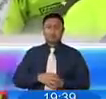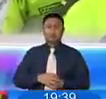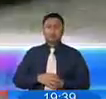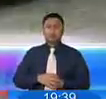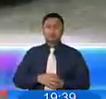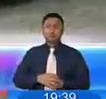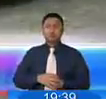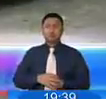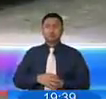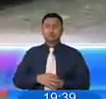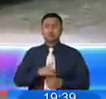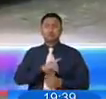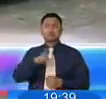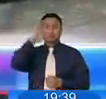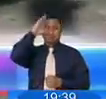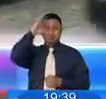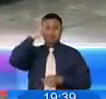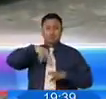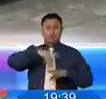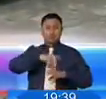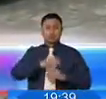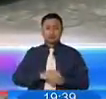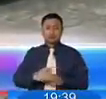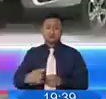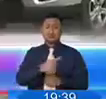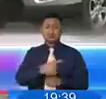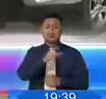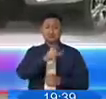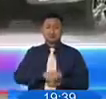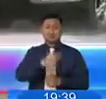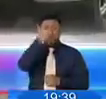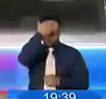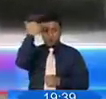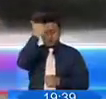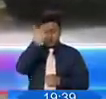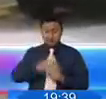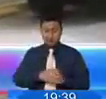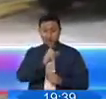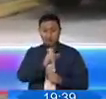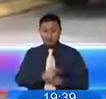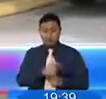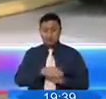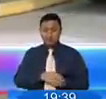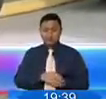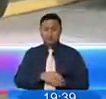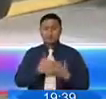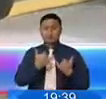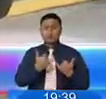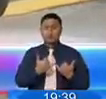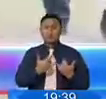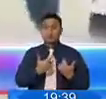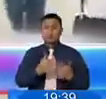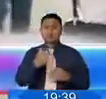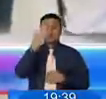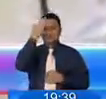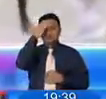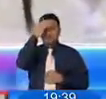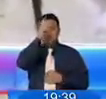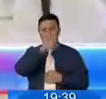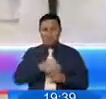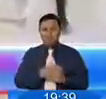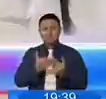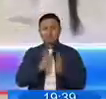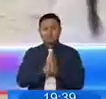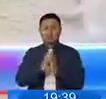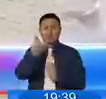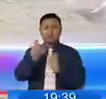y un número. Según la Policía Nacional, estos presuntos estafadores, denominados foqueros, están debidamente identificados, por lo que